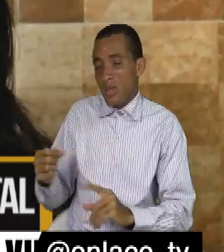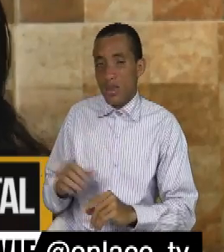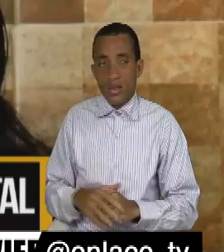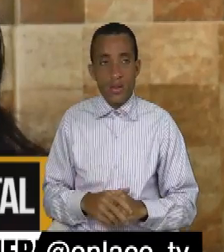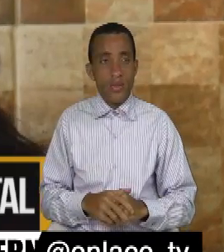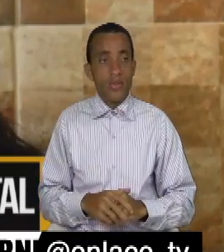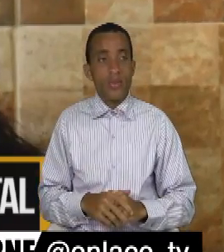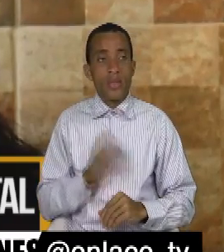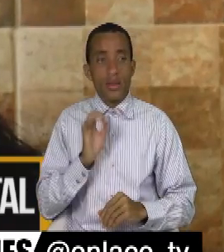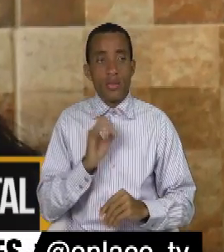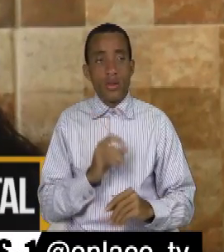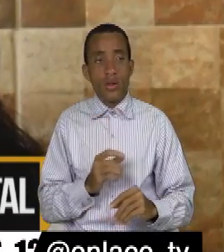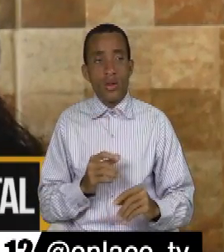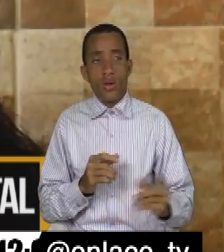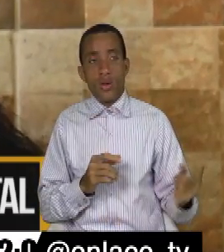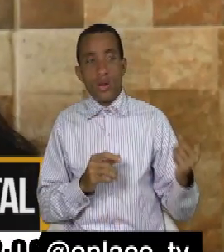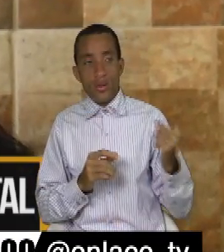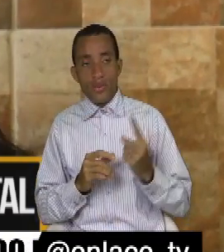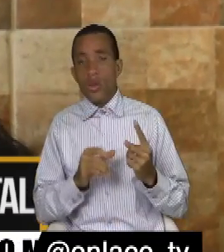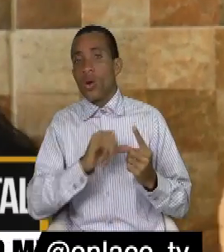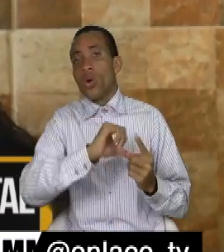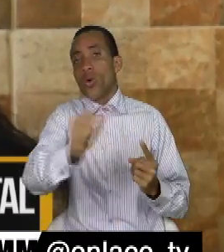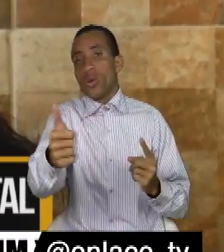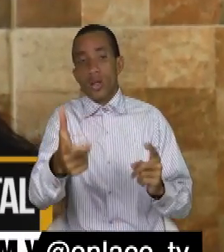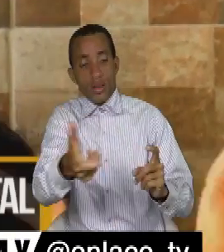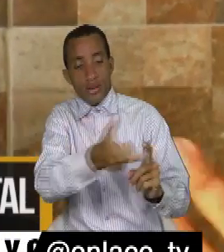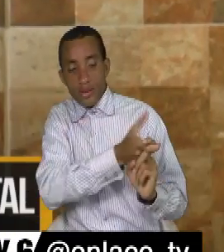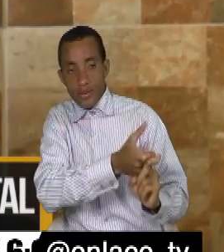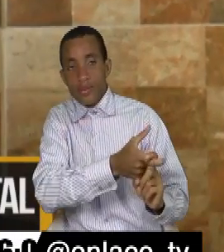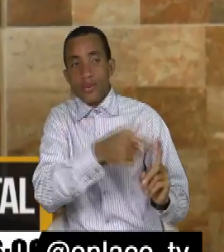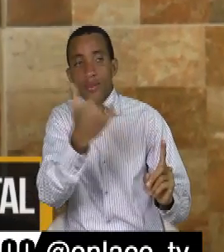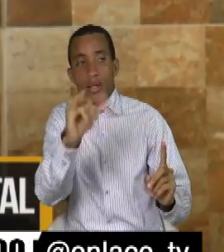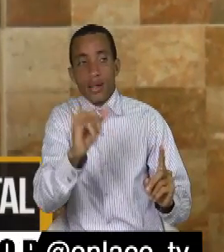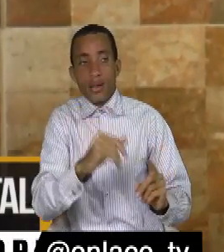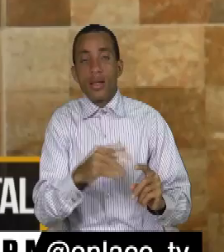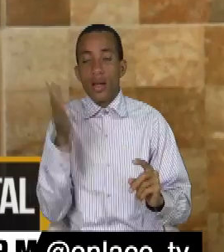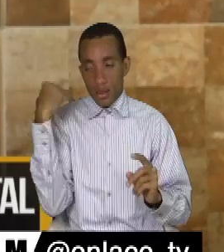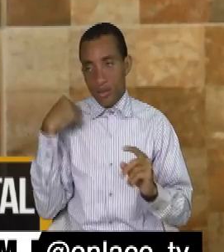Si él tiene ahorita otra muchacha, porque a mí cuando vivíamos